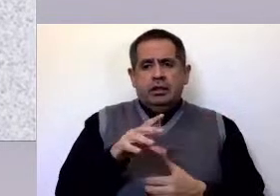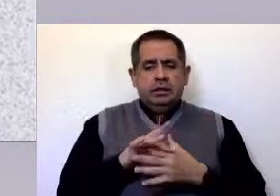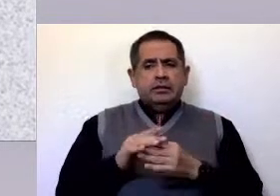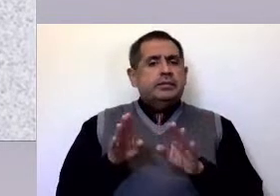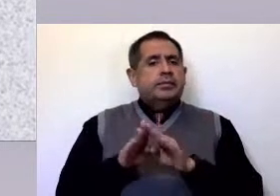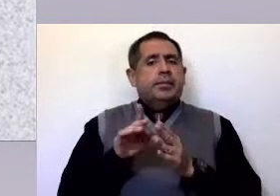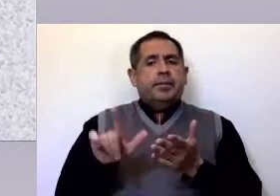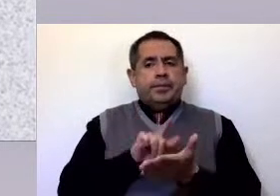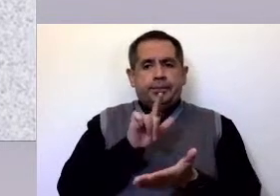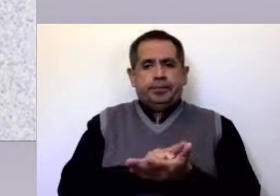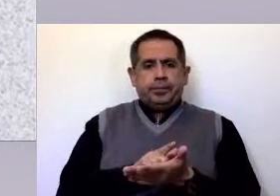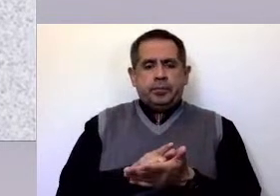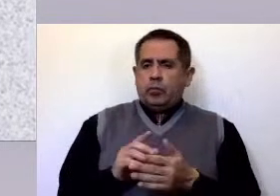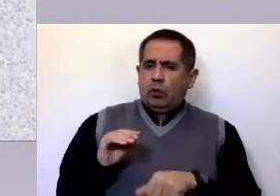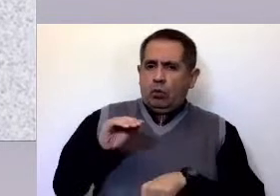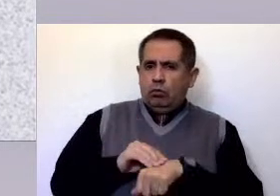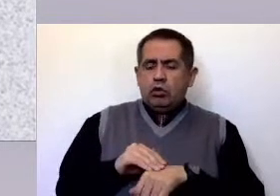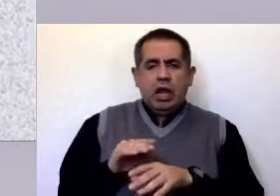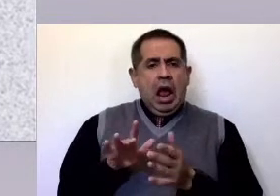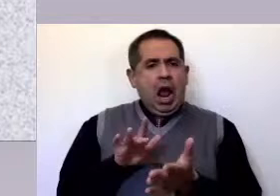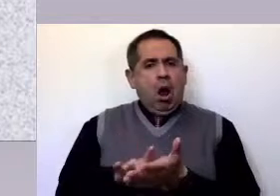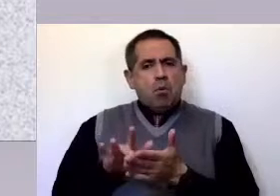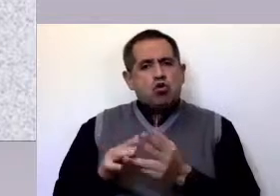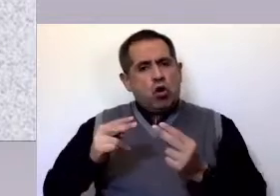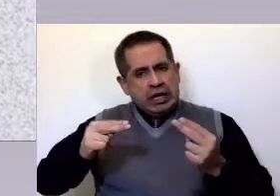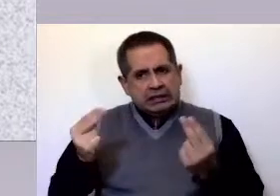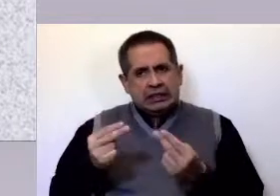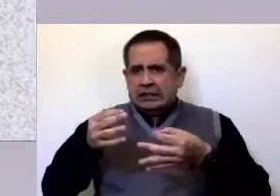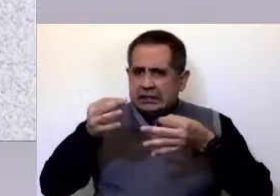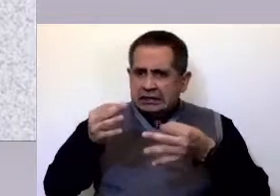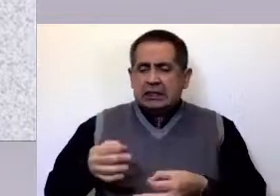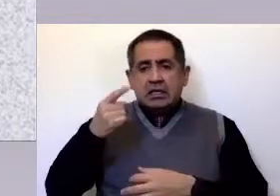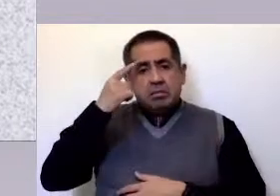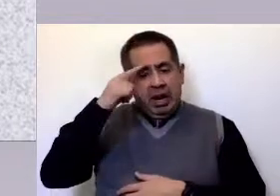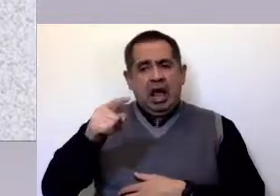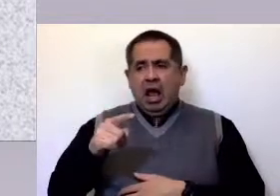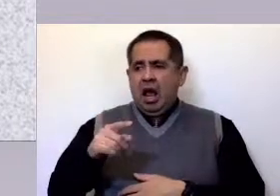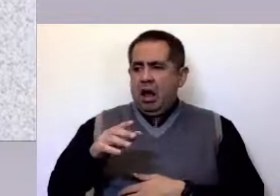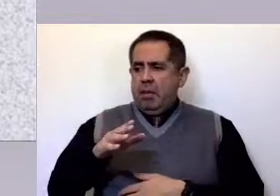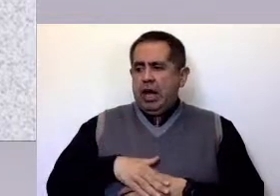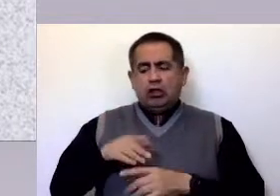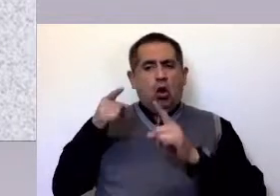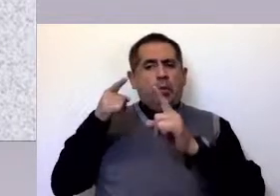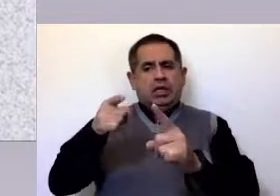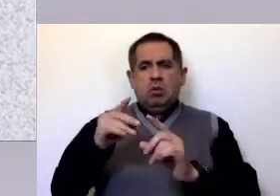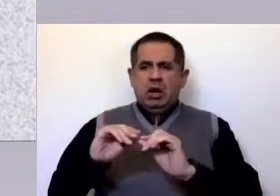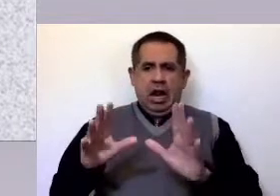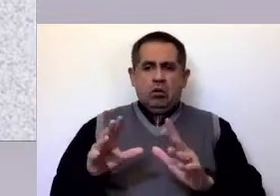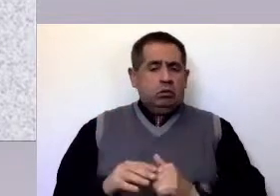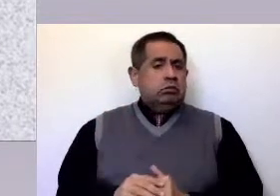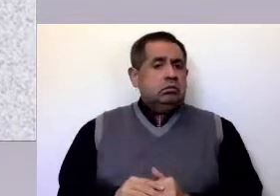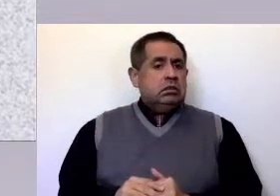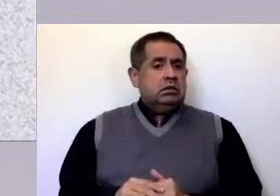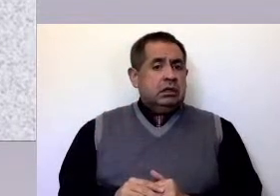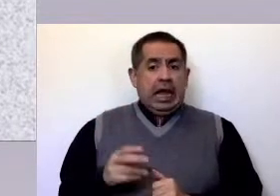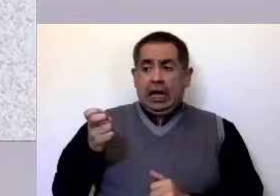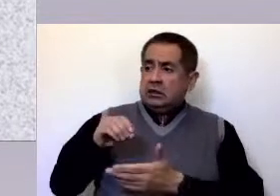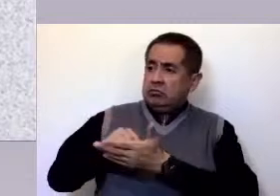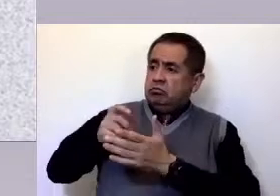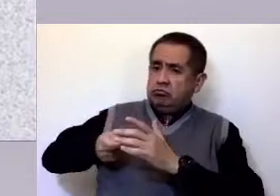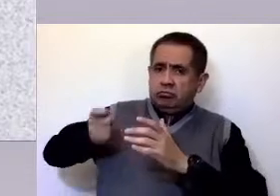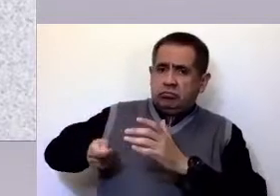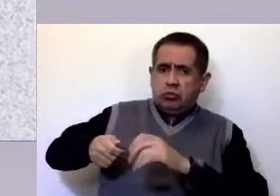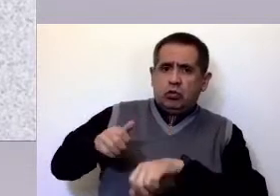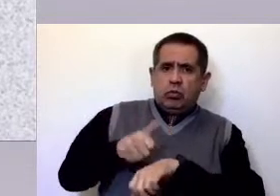establecerá los instrumentos y apoyos necesarios al fin de alcanzar este objetivo esto fue la jurisprudencia 60